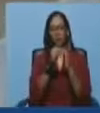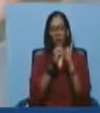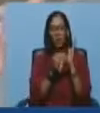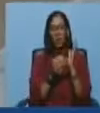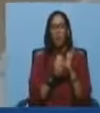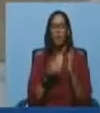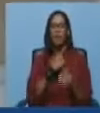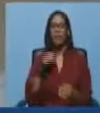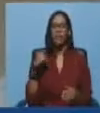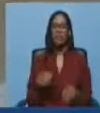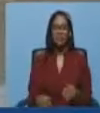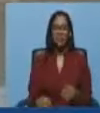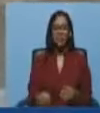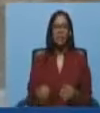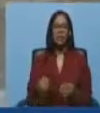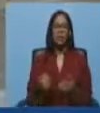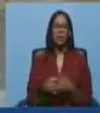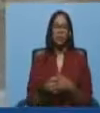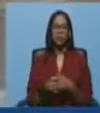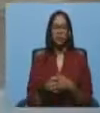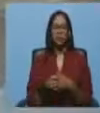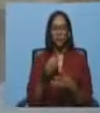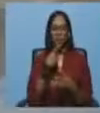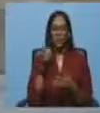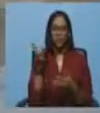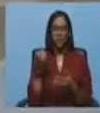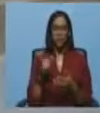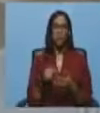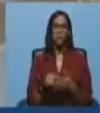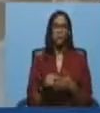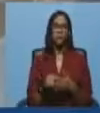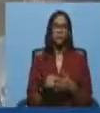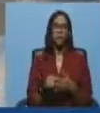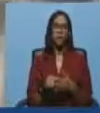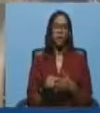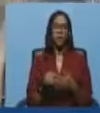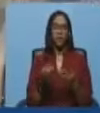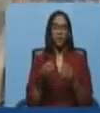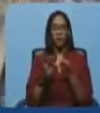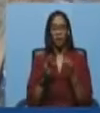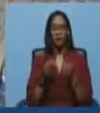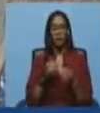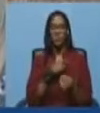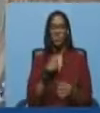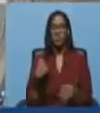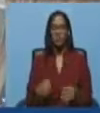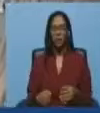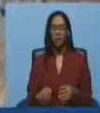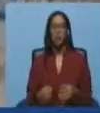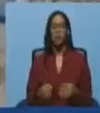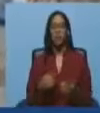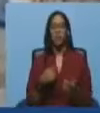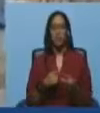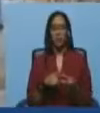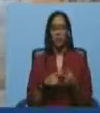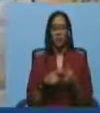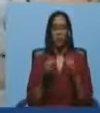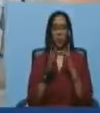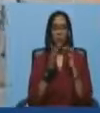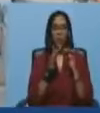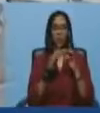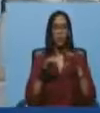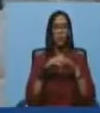China continental y con la China de ultramar, como les dicen ellos. Uh-huh. ¿No? Y estamos haciendo un esfuerzo ahí por conectarnos con ese